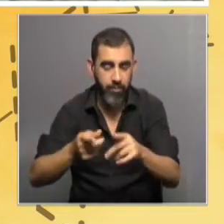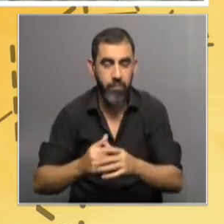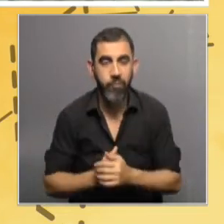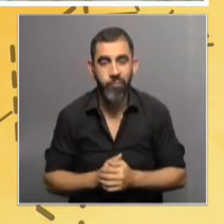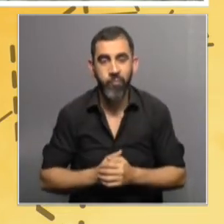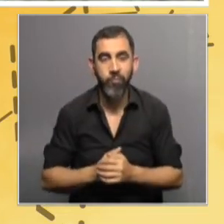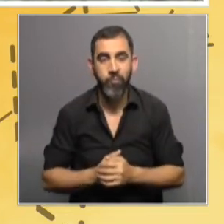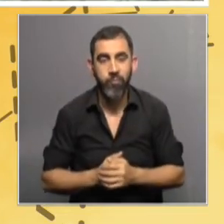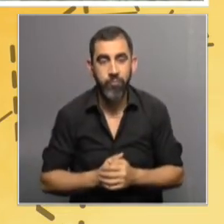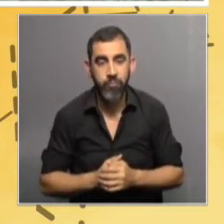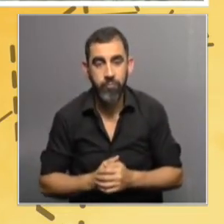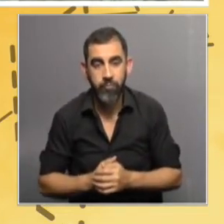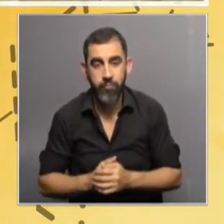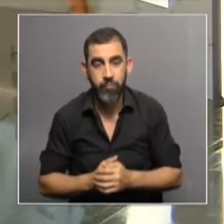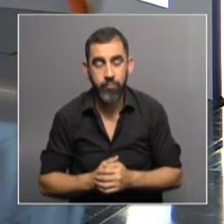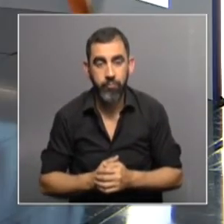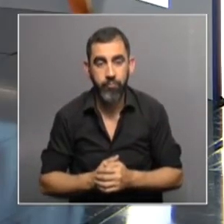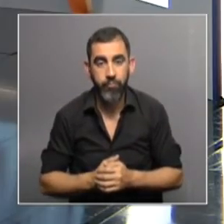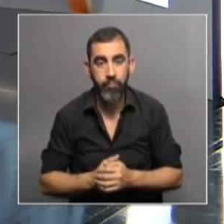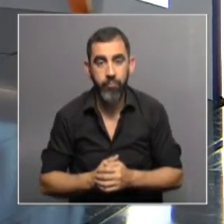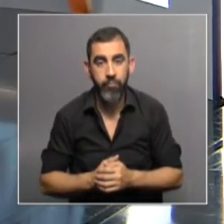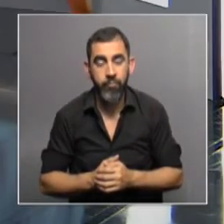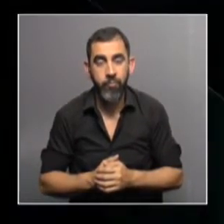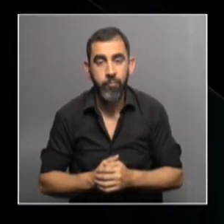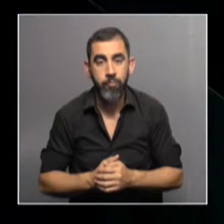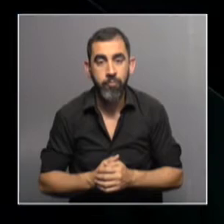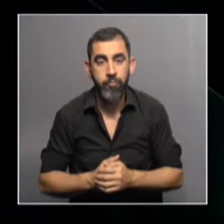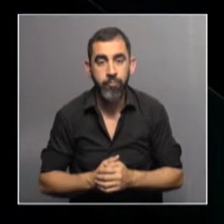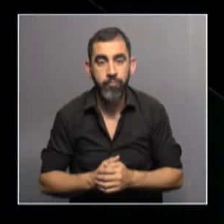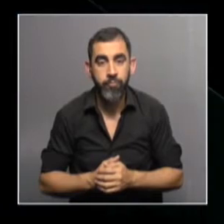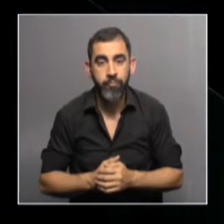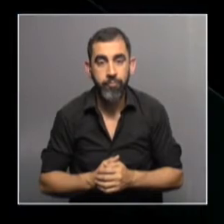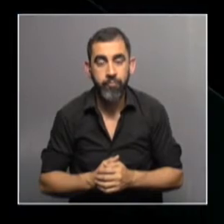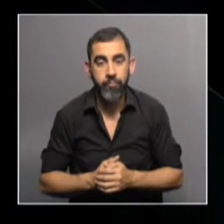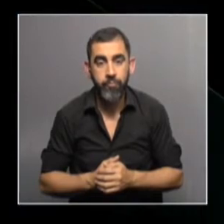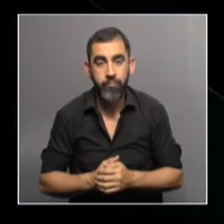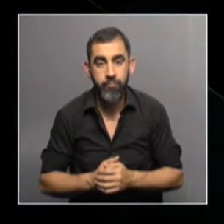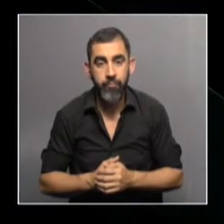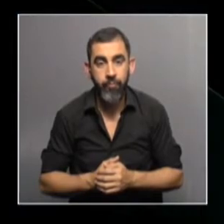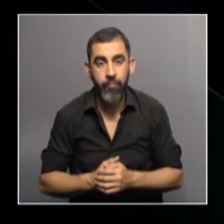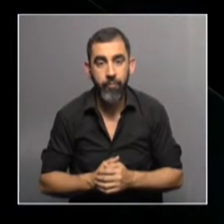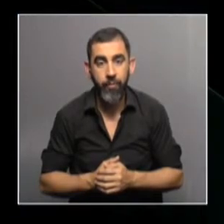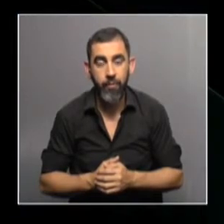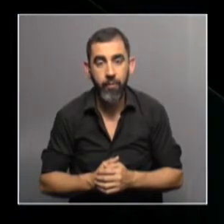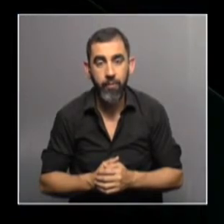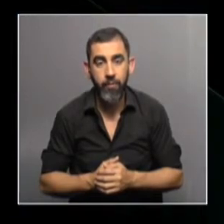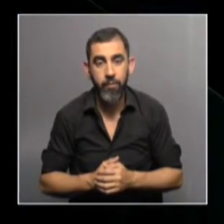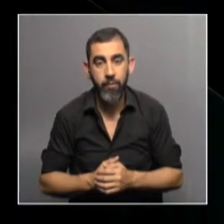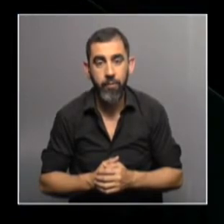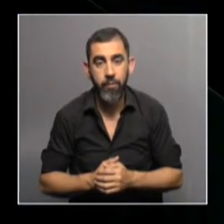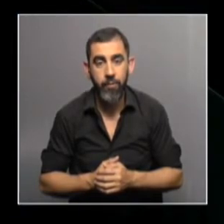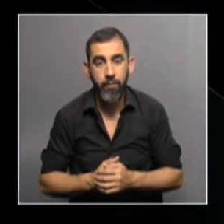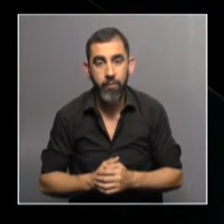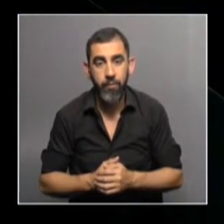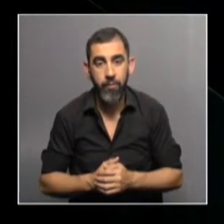se benefician claramente de esa estrategia Mauricio cuánto cuesta o la pregunta no es esa cuánto